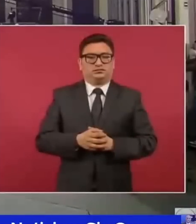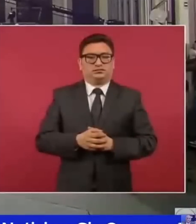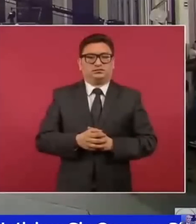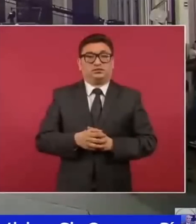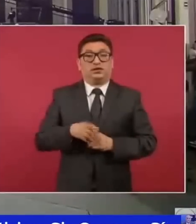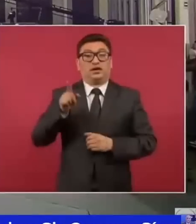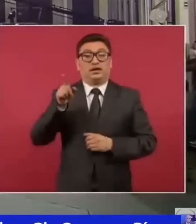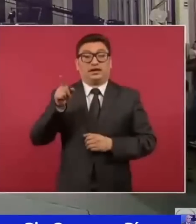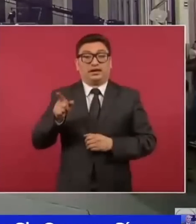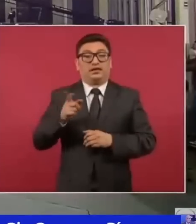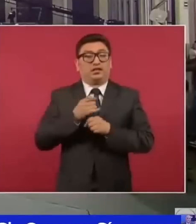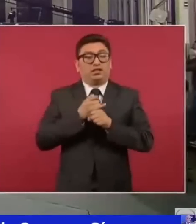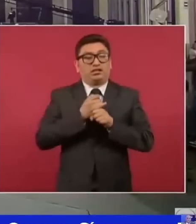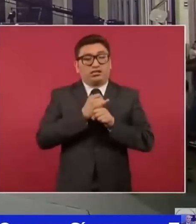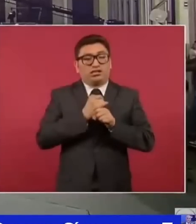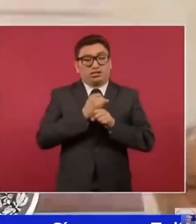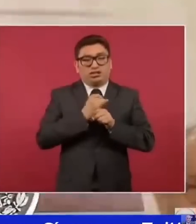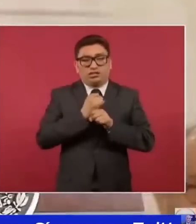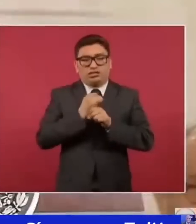indagando.